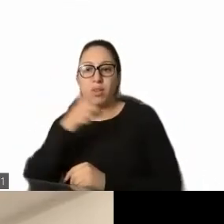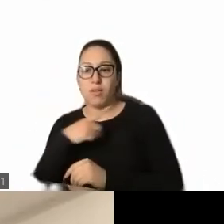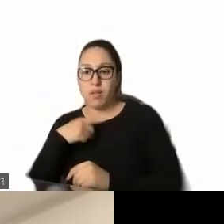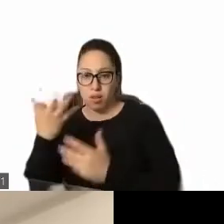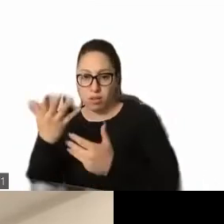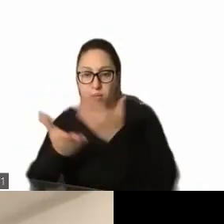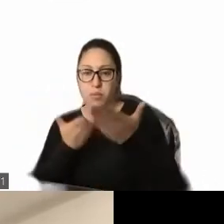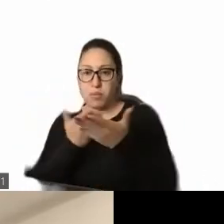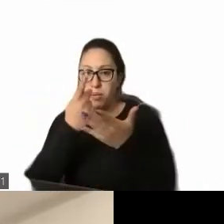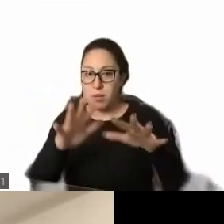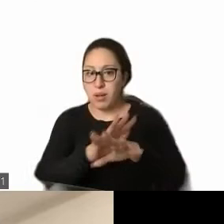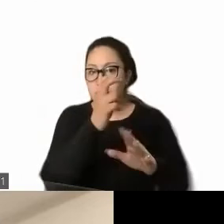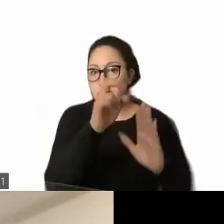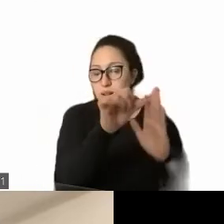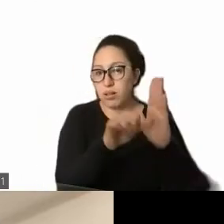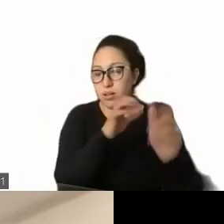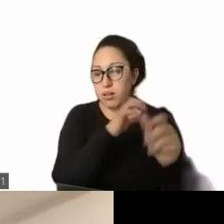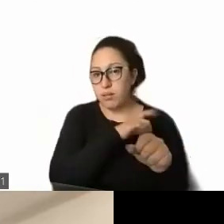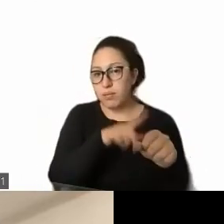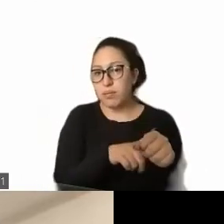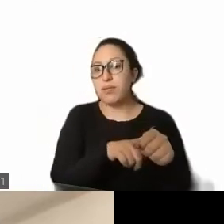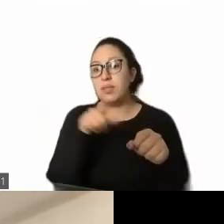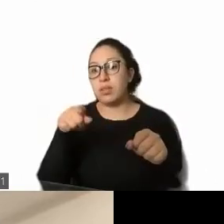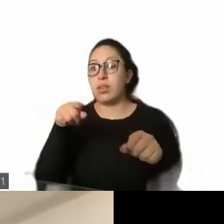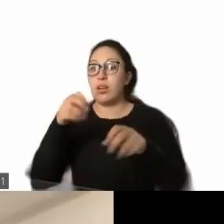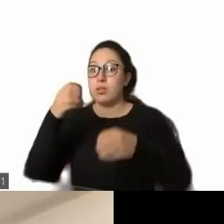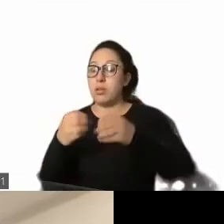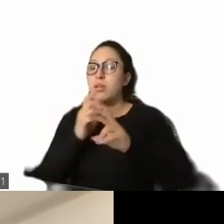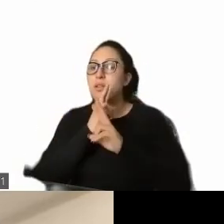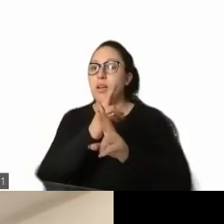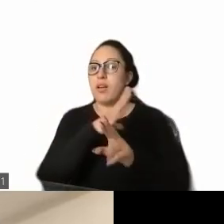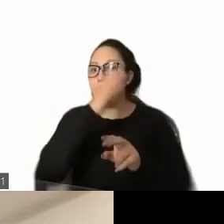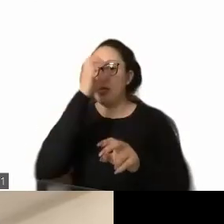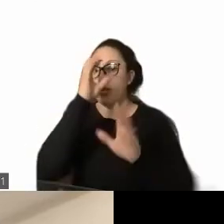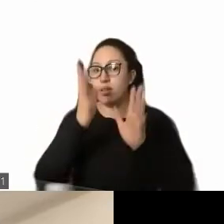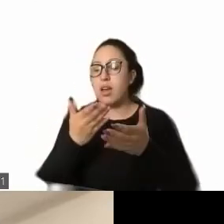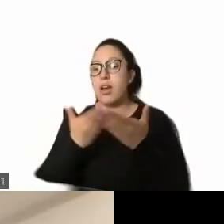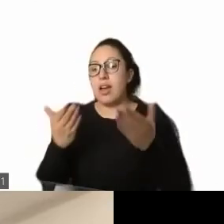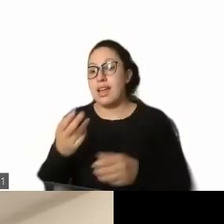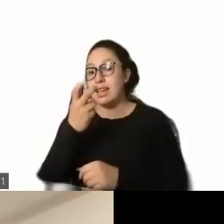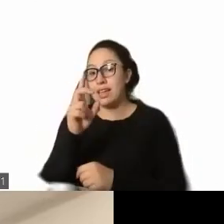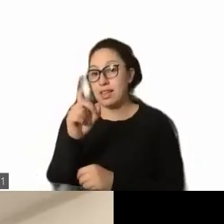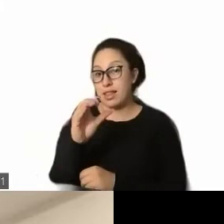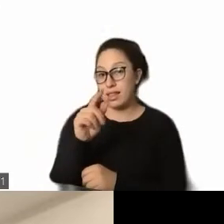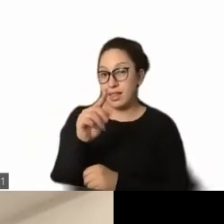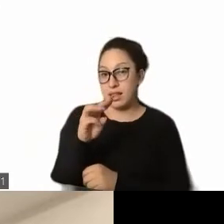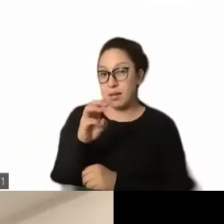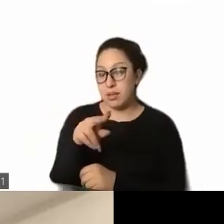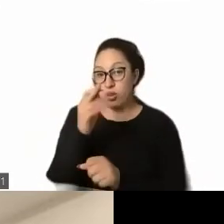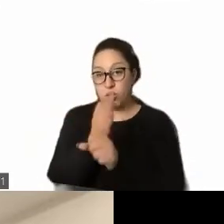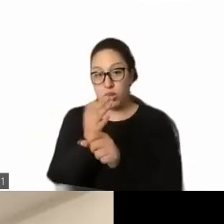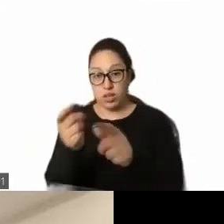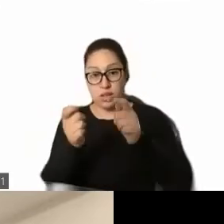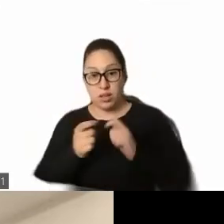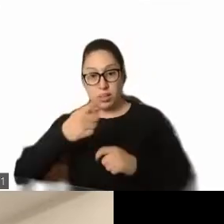observando algunos planteamientos hechos por la Suprema Corte en esta sentencia. Es decir, el dictamen que tenemos nosotros a consideración, o que está